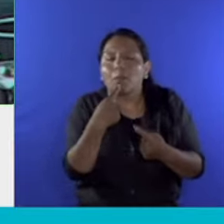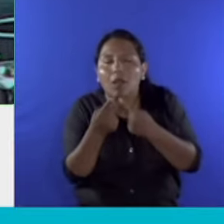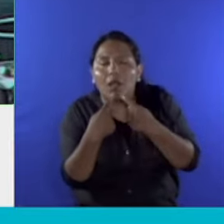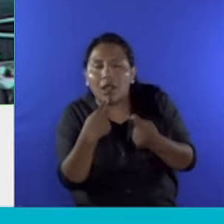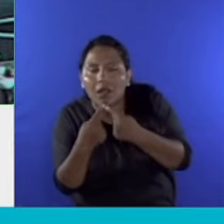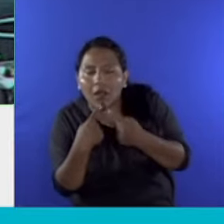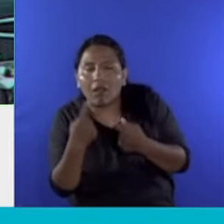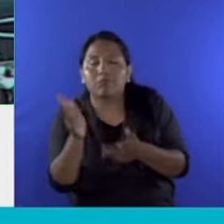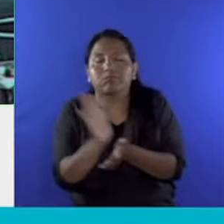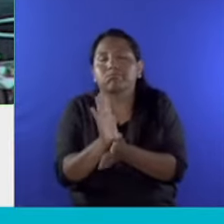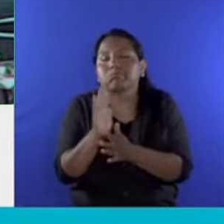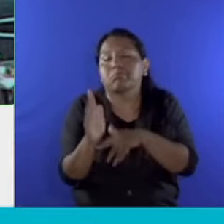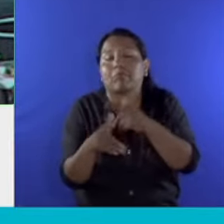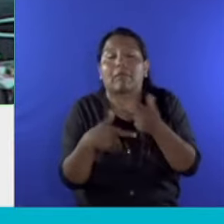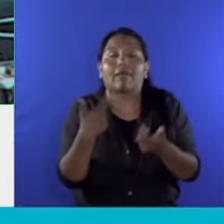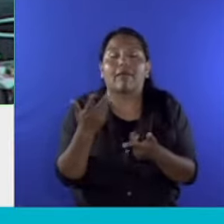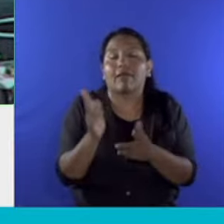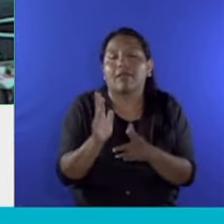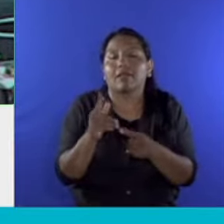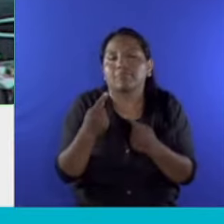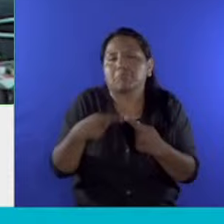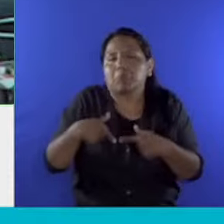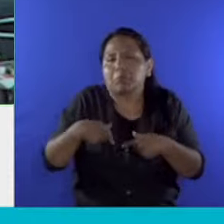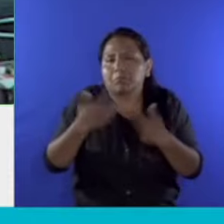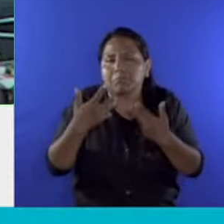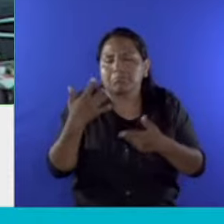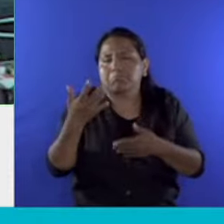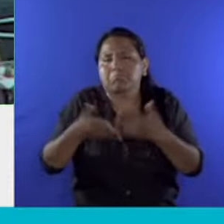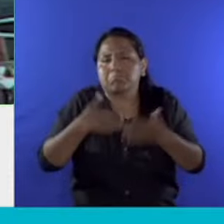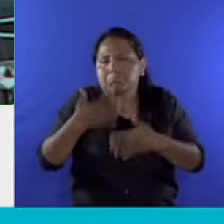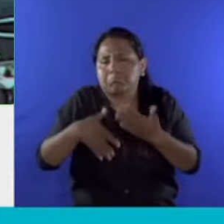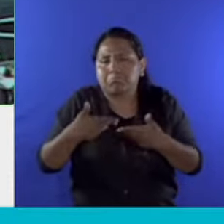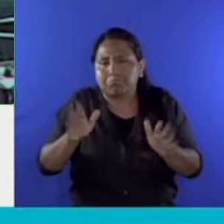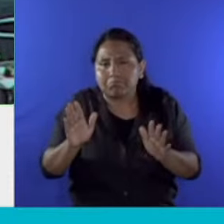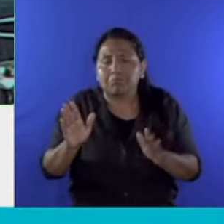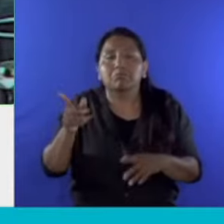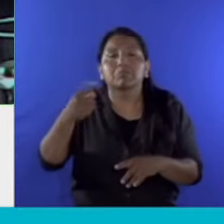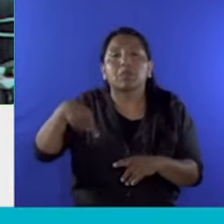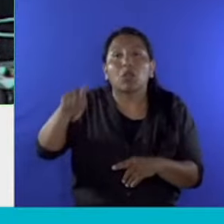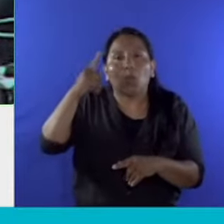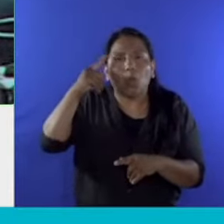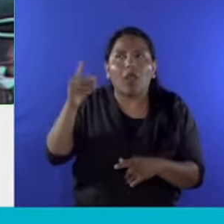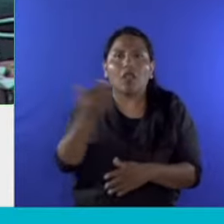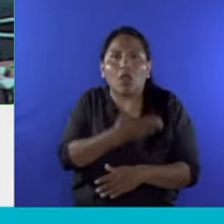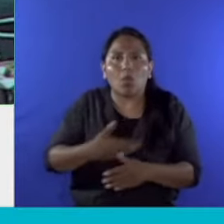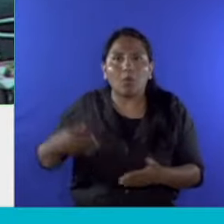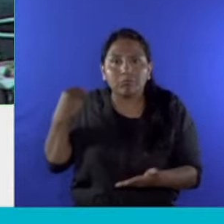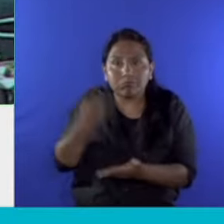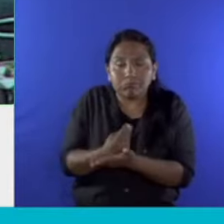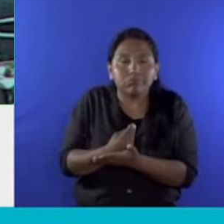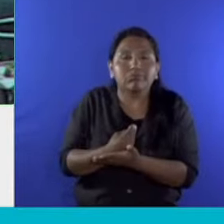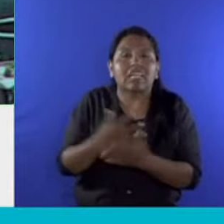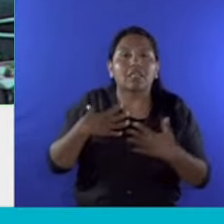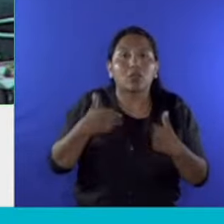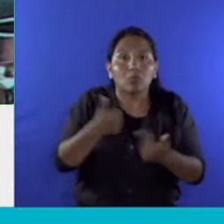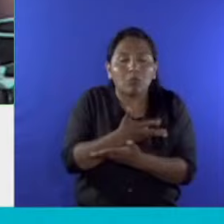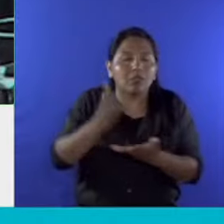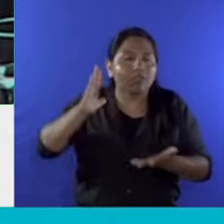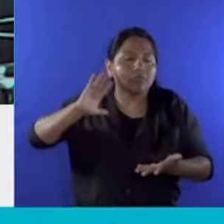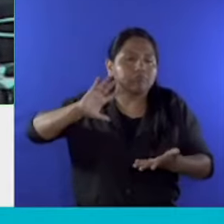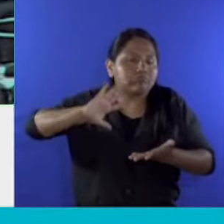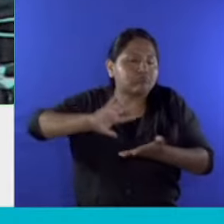Son grandes malabaristas del sarcasmo, pero cuando tienen el gobierno aplastan la salud pública.